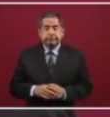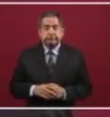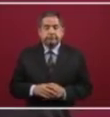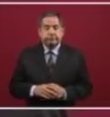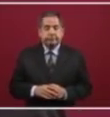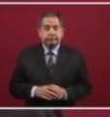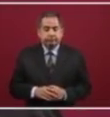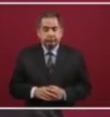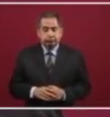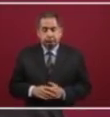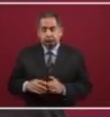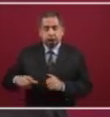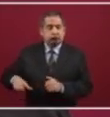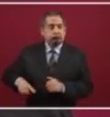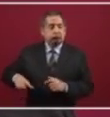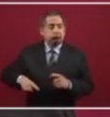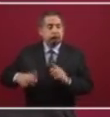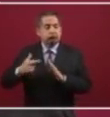el régimen,